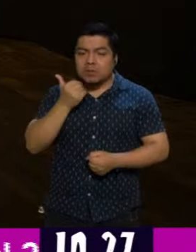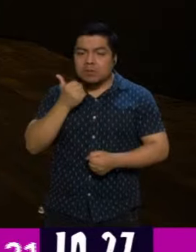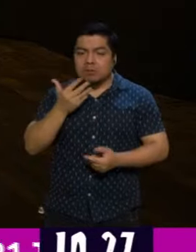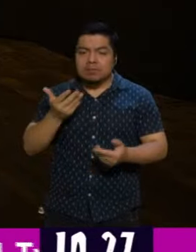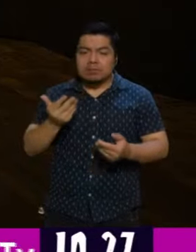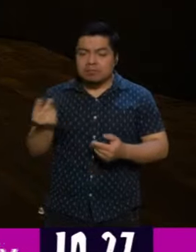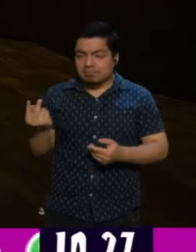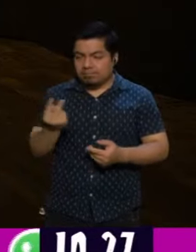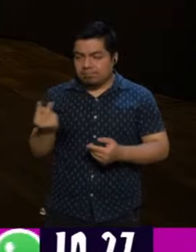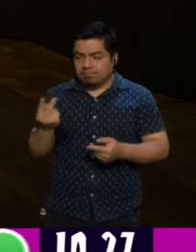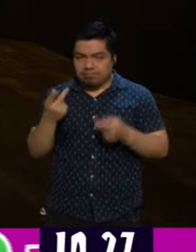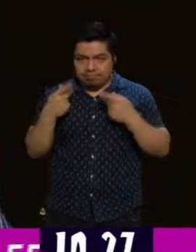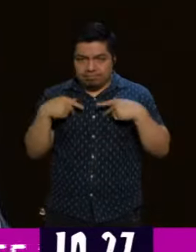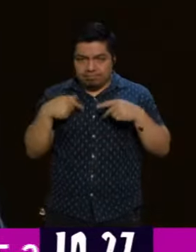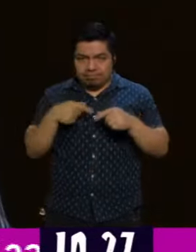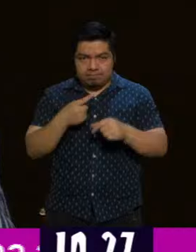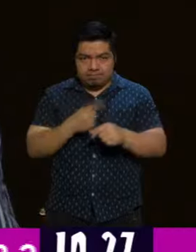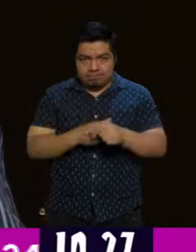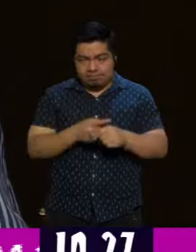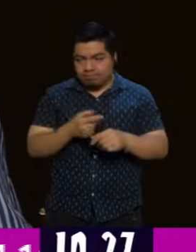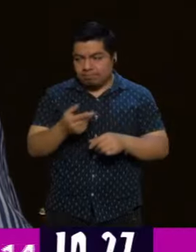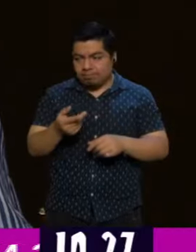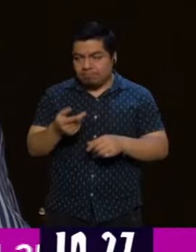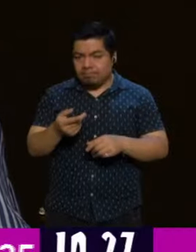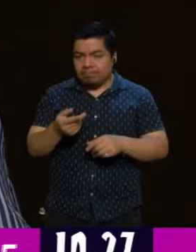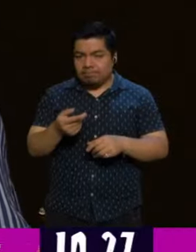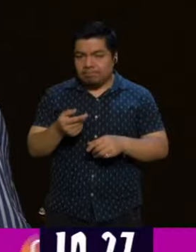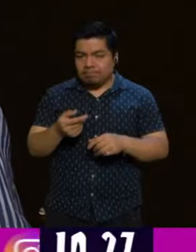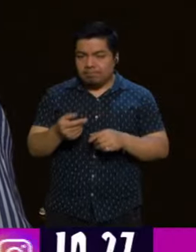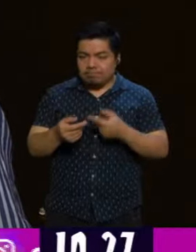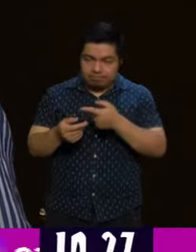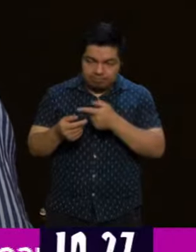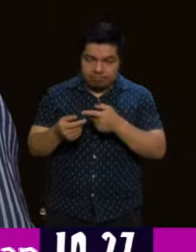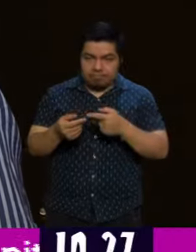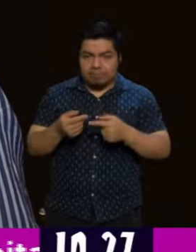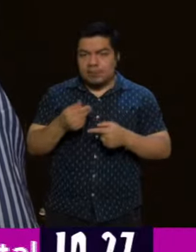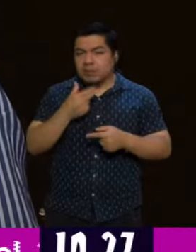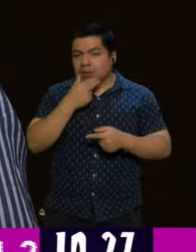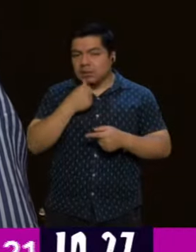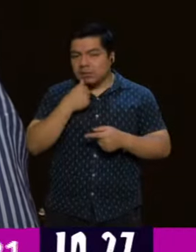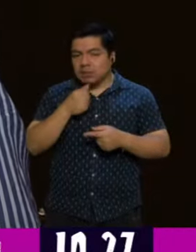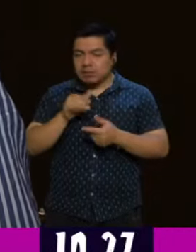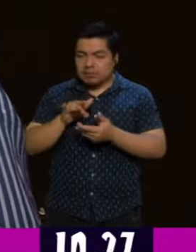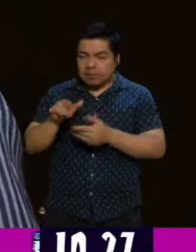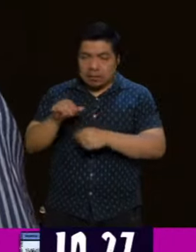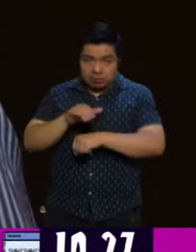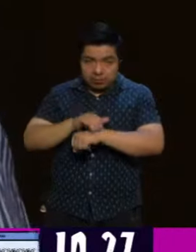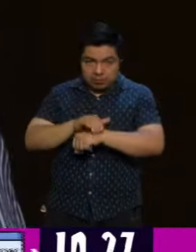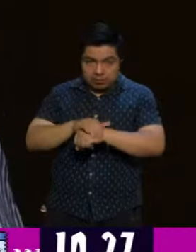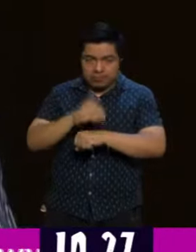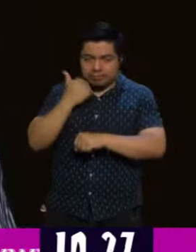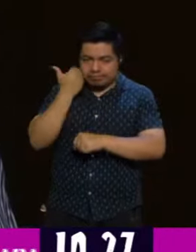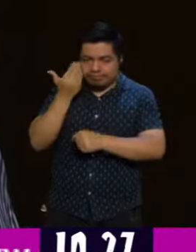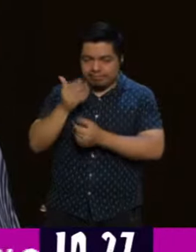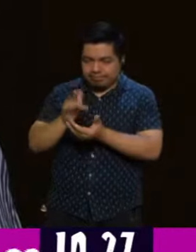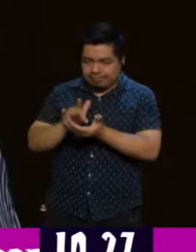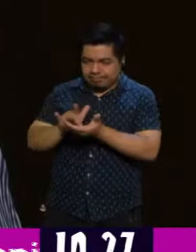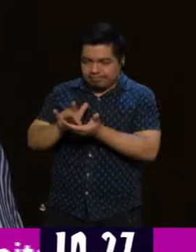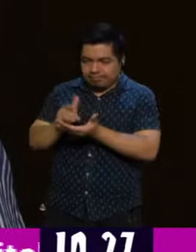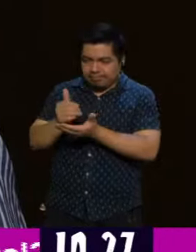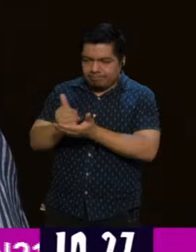que somos dos personajes que... Bueno, él es un personaje que quiere ayudar a su amigo, ¿sí? Uh-huh. Que soy